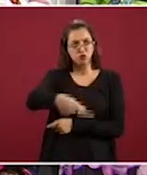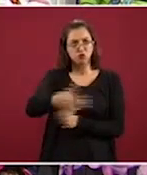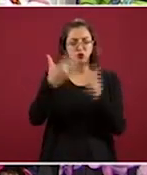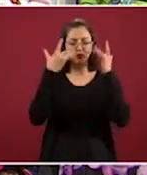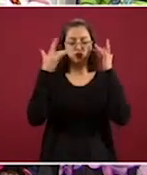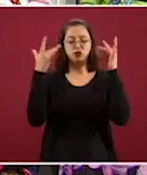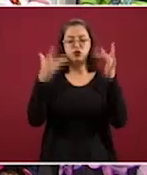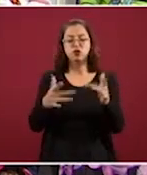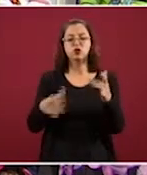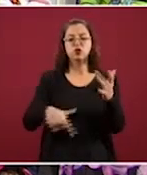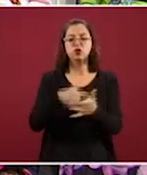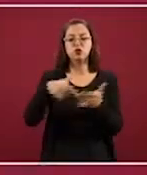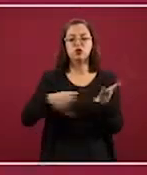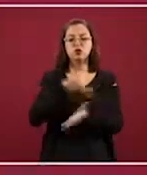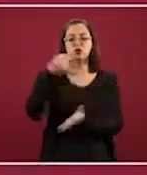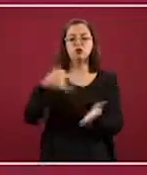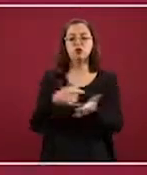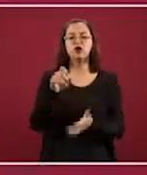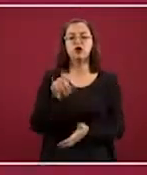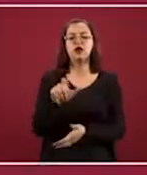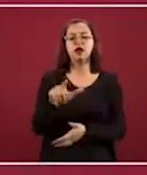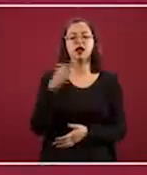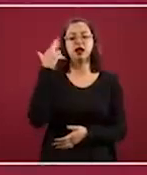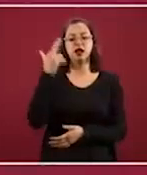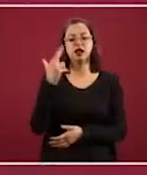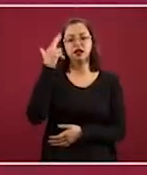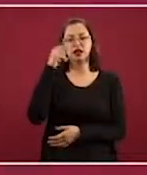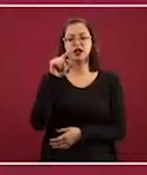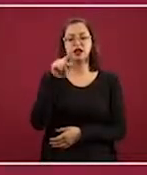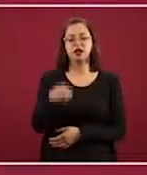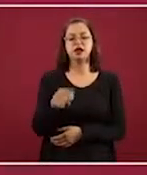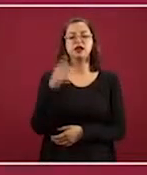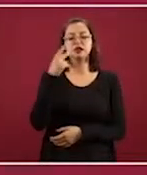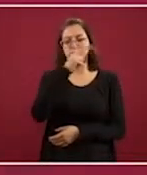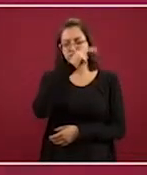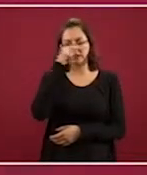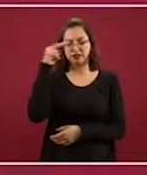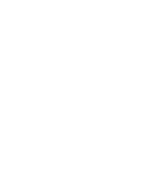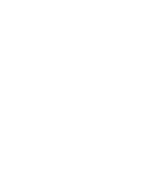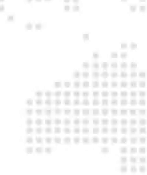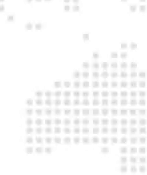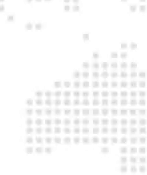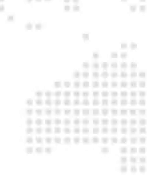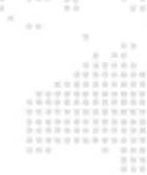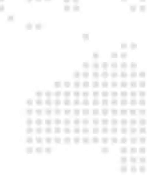ubicado en la Isla del Rey, municipio de San Blas, en Nayarit.